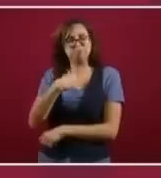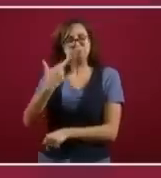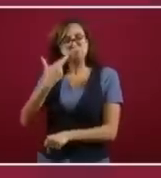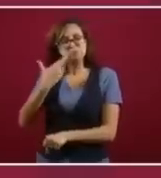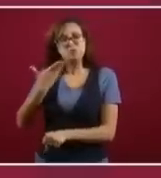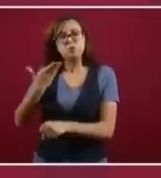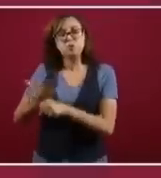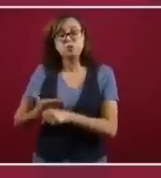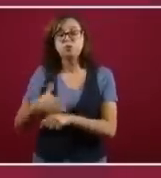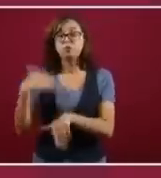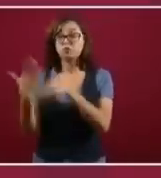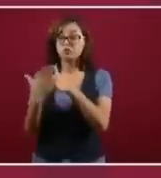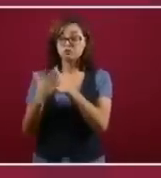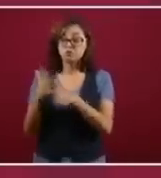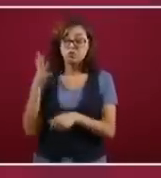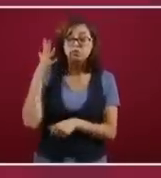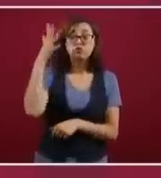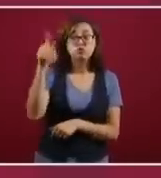entonces yo no voy a estar